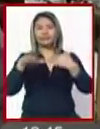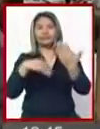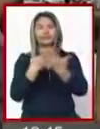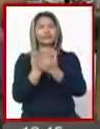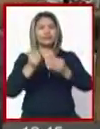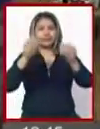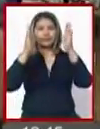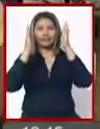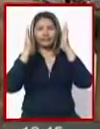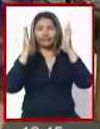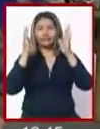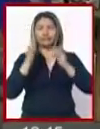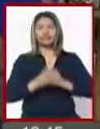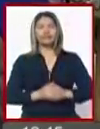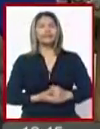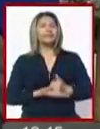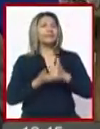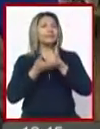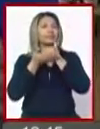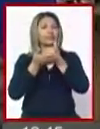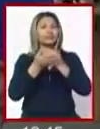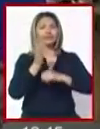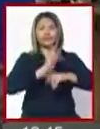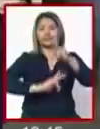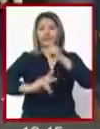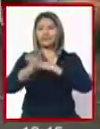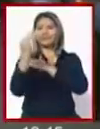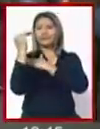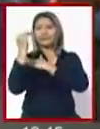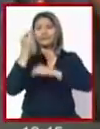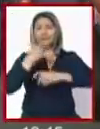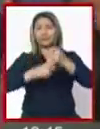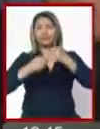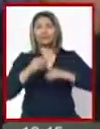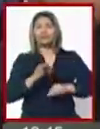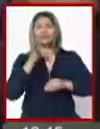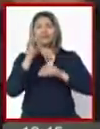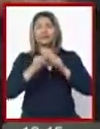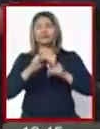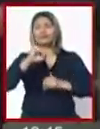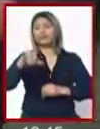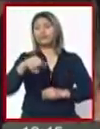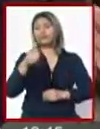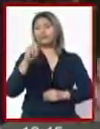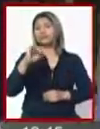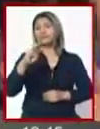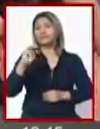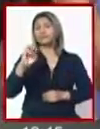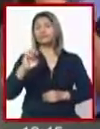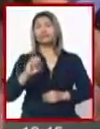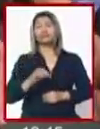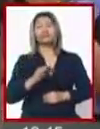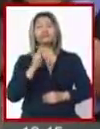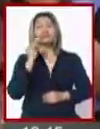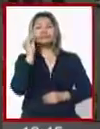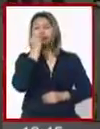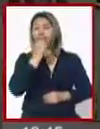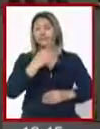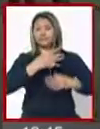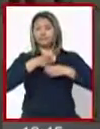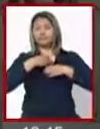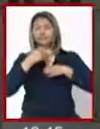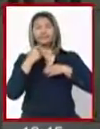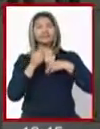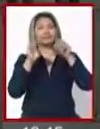toda la atención sea favorable para el pueblo de Santa Cruz. Los comerciantes de la Federación de Jaime Flores desde tempranas horas de la mañana